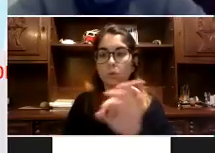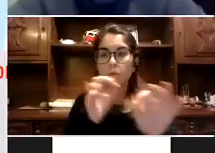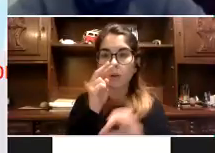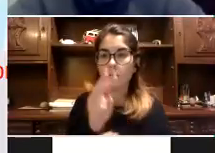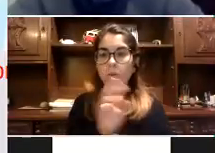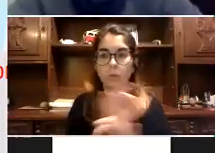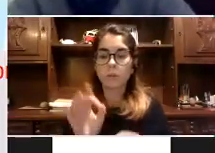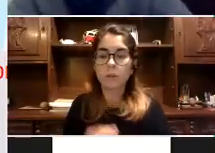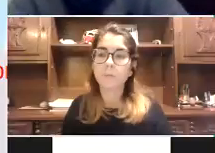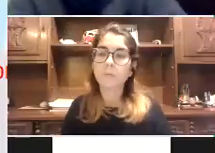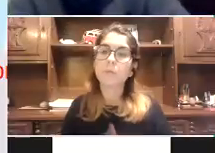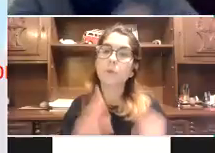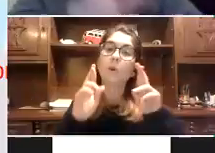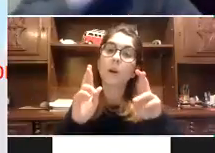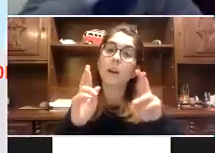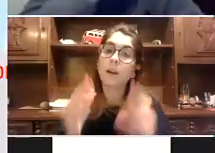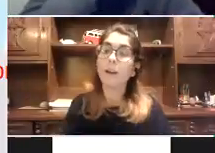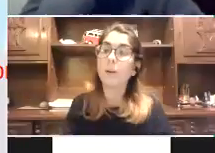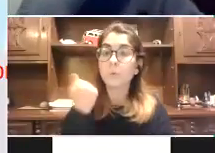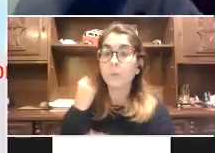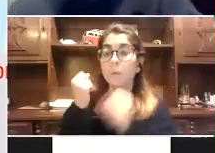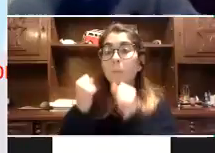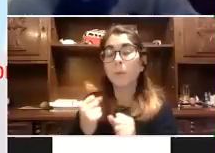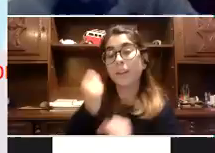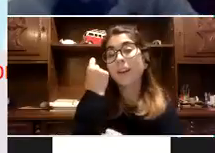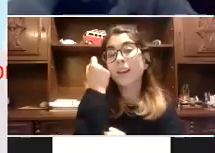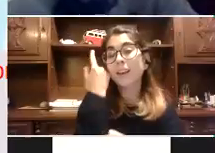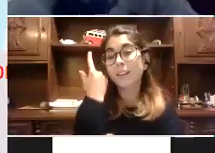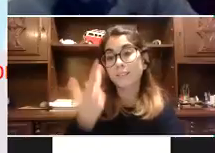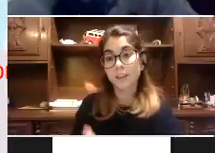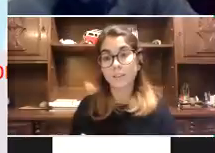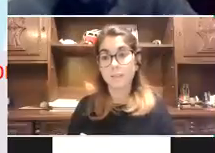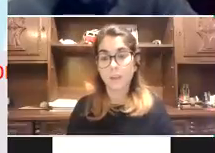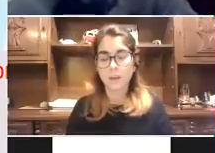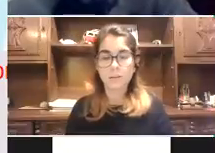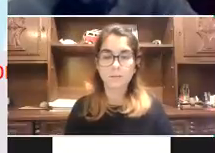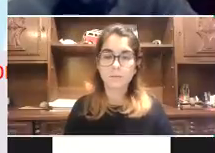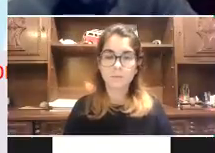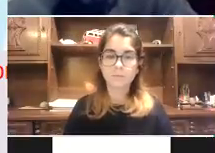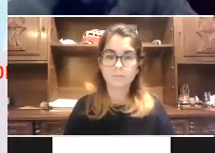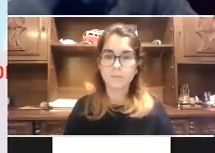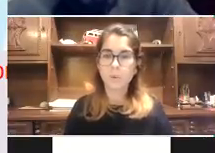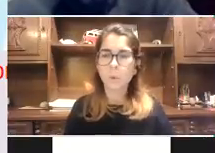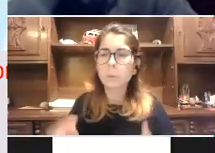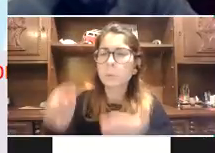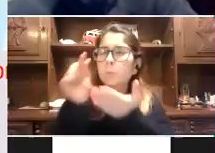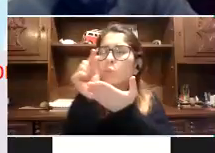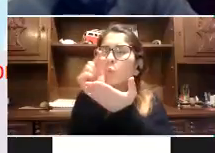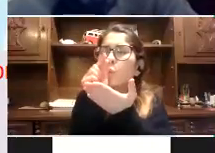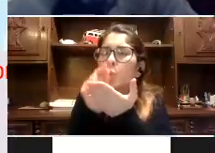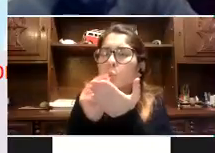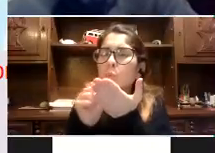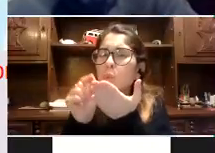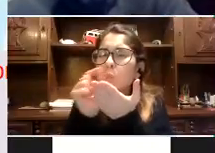Bueno, espero que les sirva para, como les digo, tratar de visualizar, ¿no?, la escala a la cual, de la cual